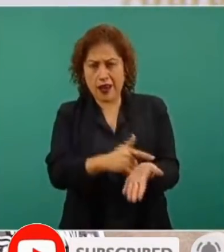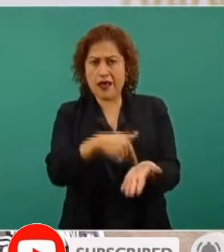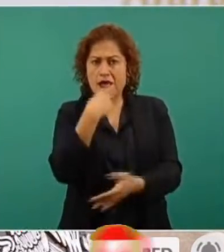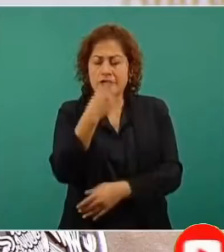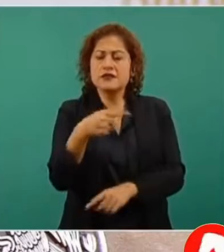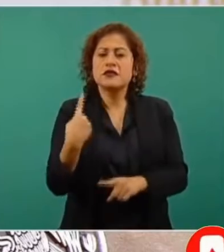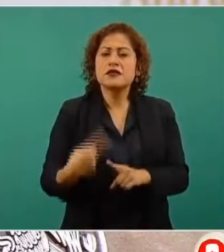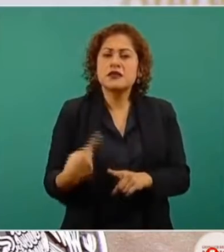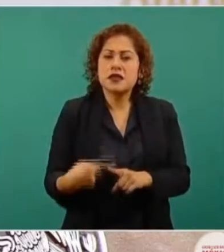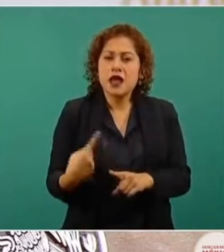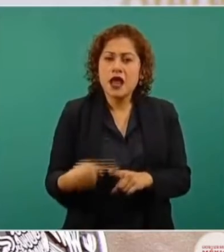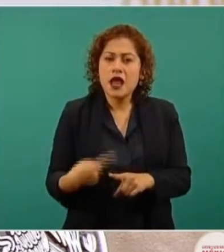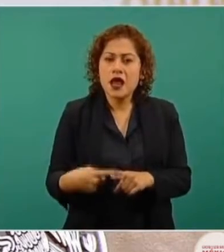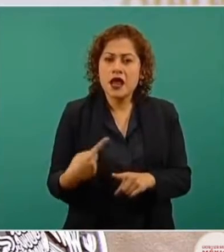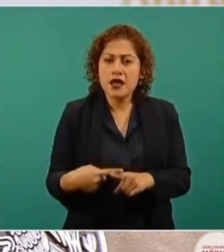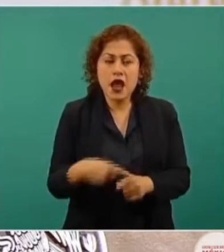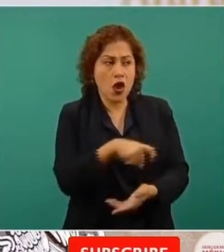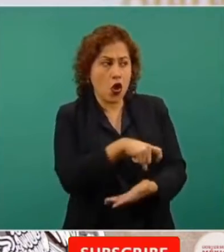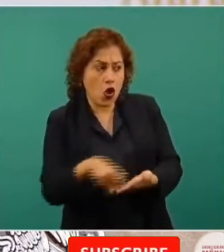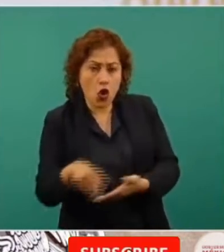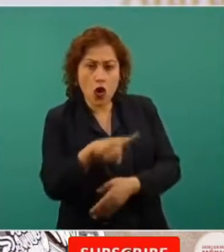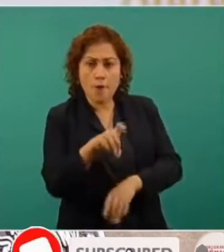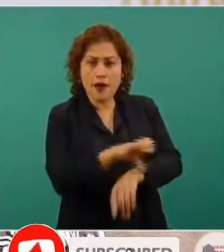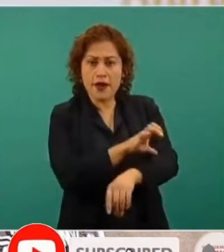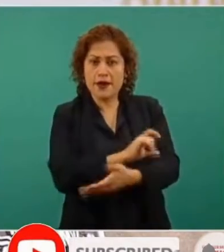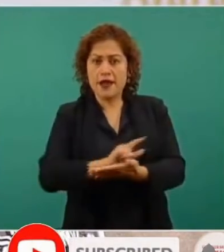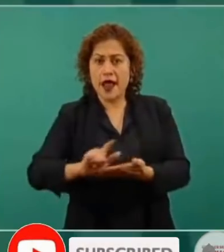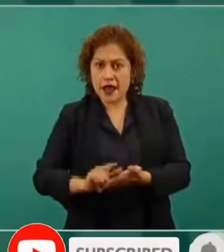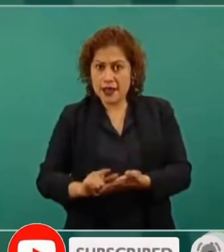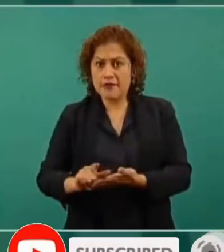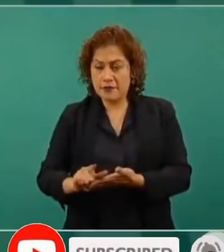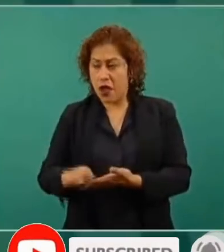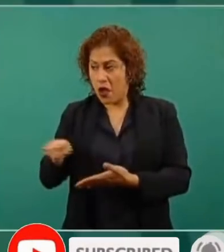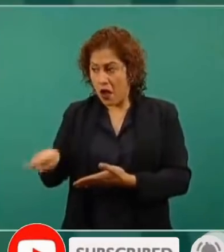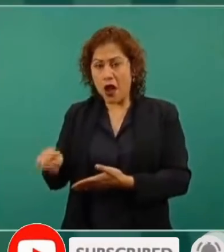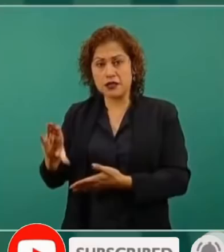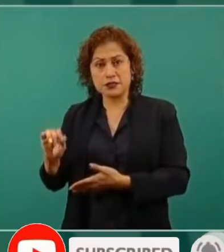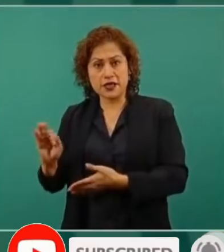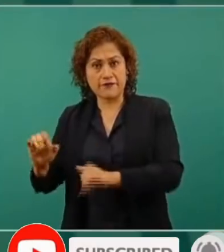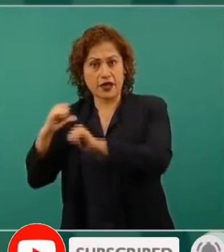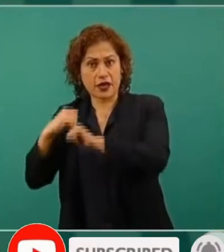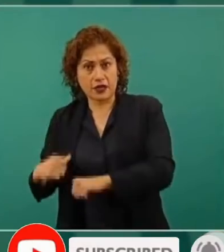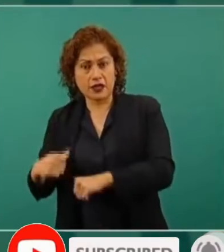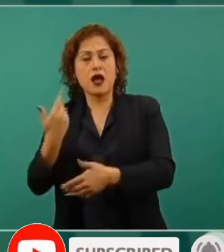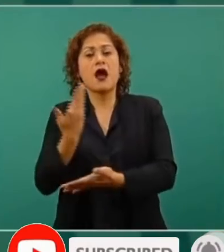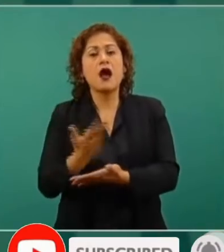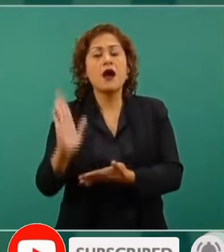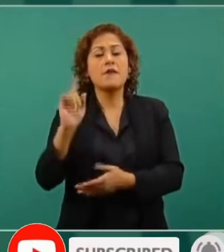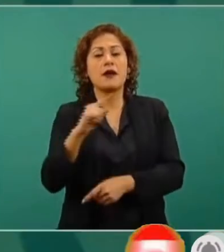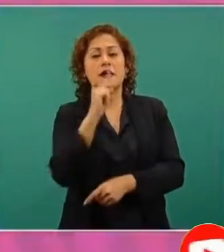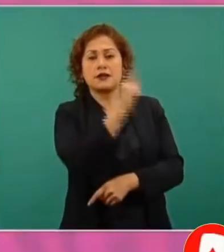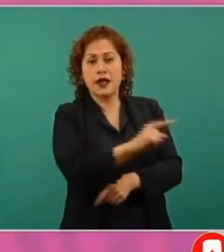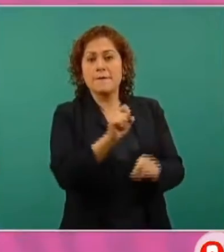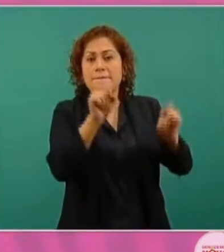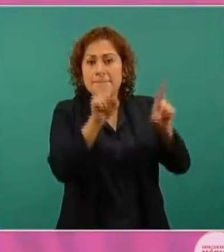pagándoles, comprándoles la energía en subastas, y además les paga el certificado, la propia CFE, a